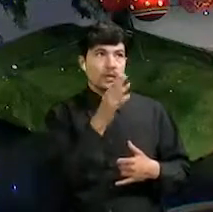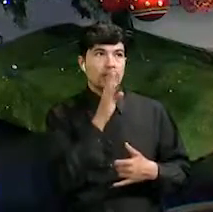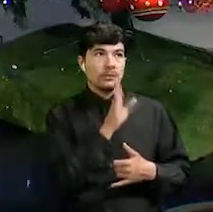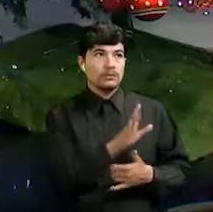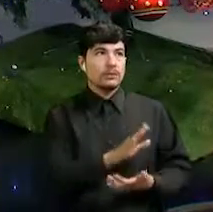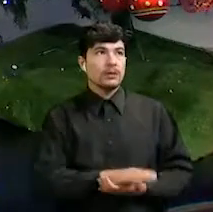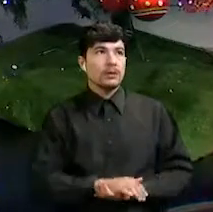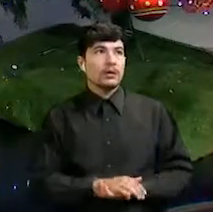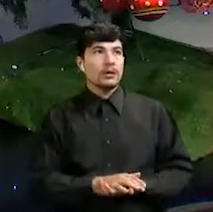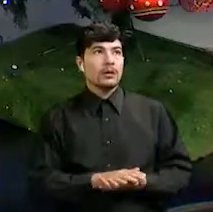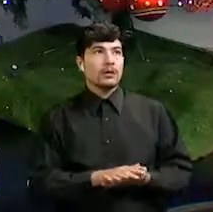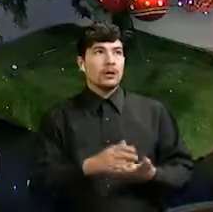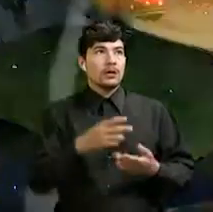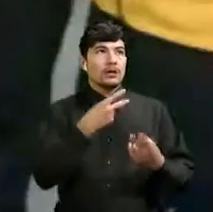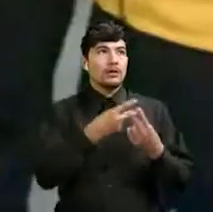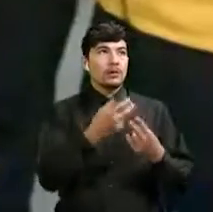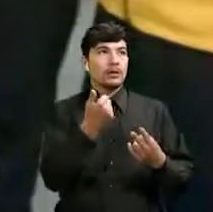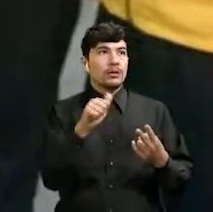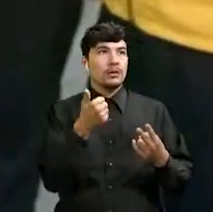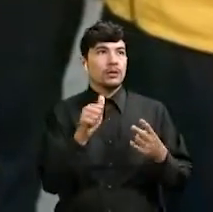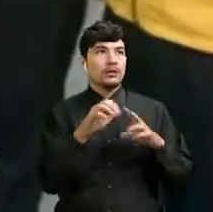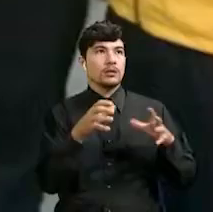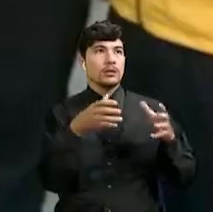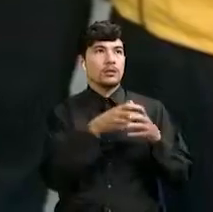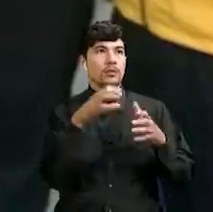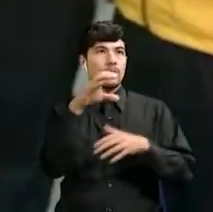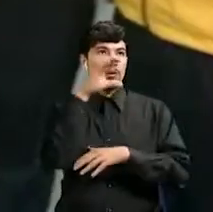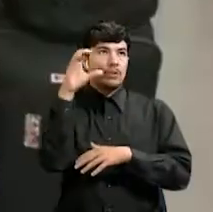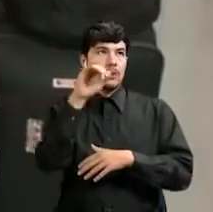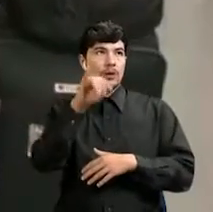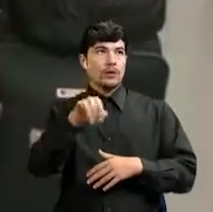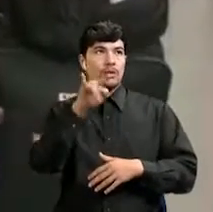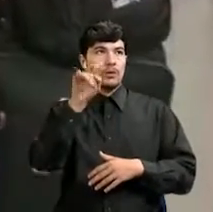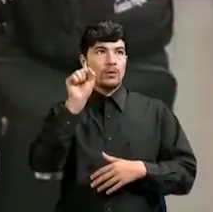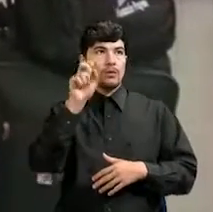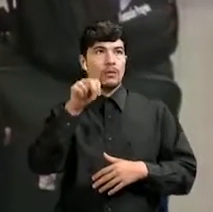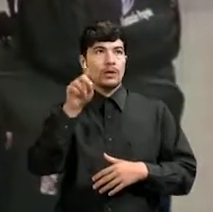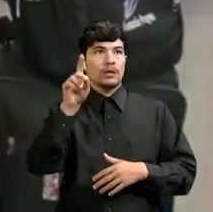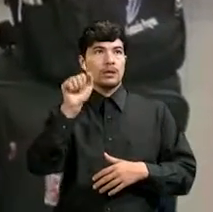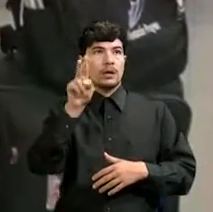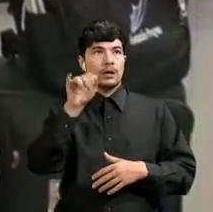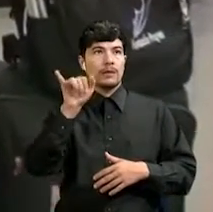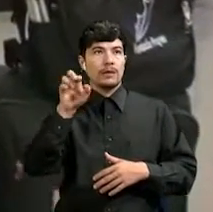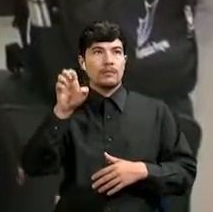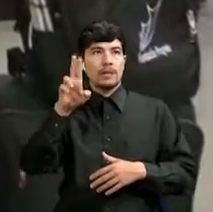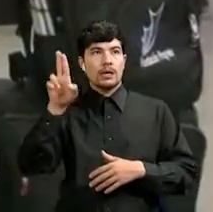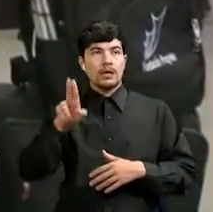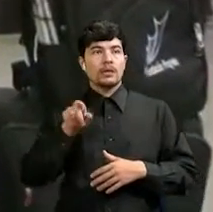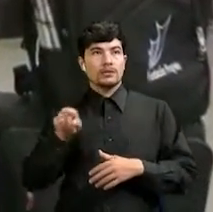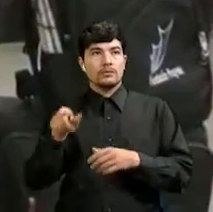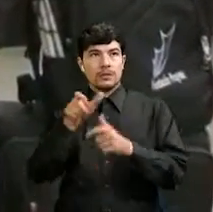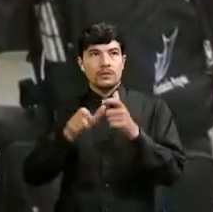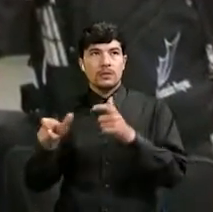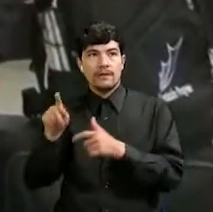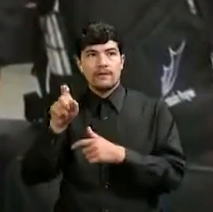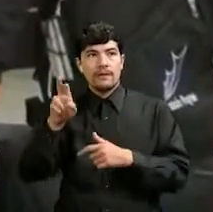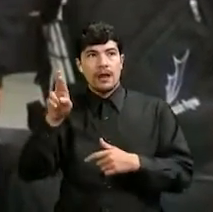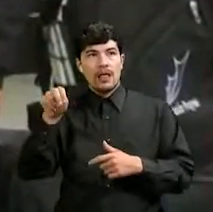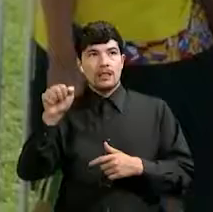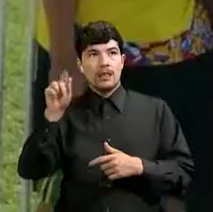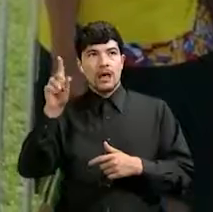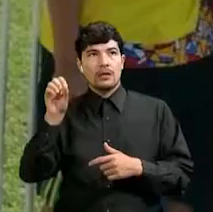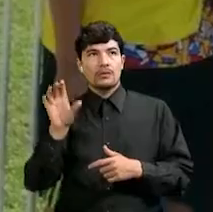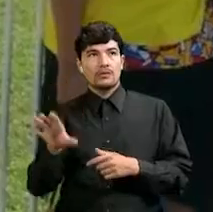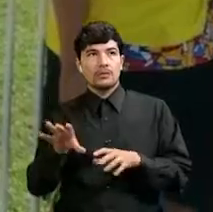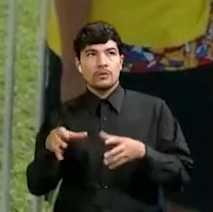el número 10 del elenco colombiano juan david pérez marlon y jean y el entrenador fernando carrillo son la